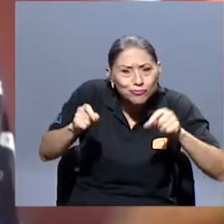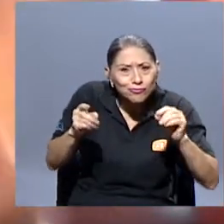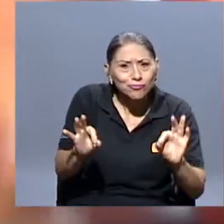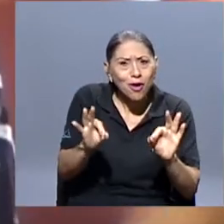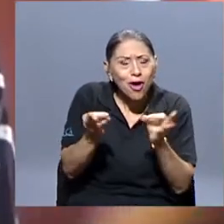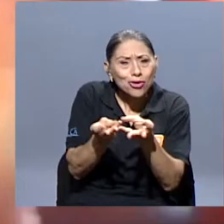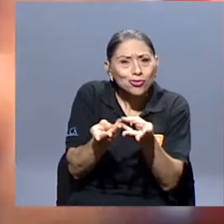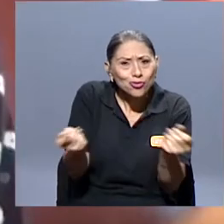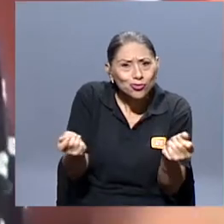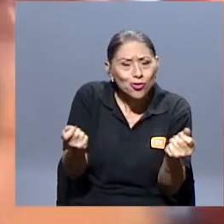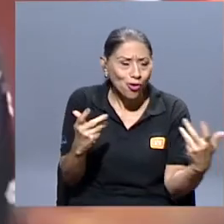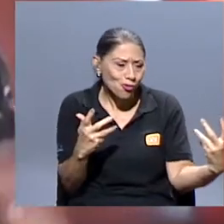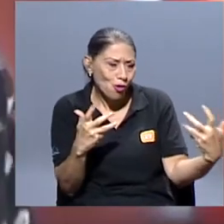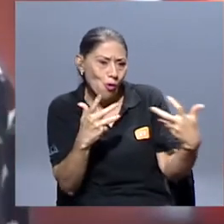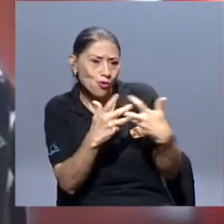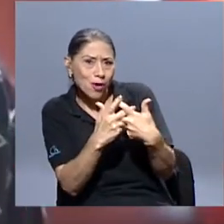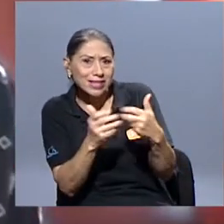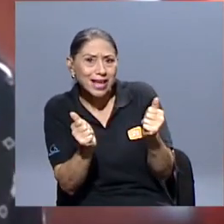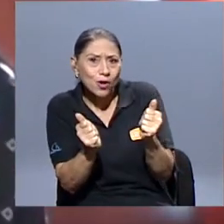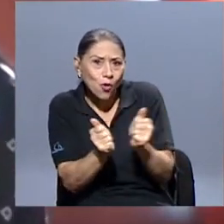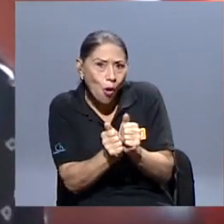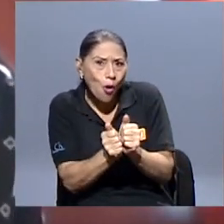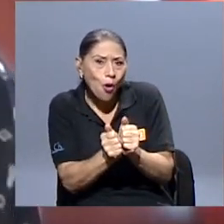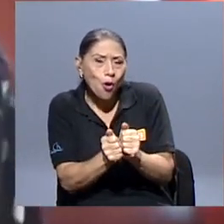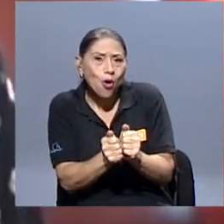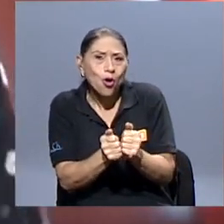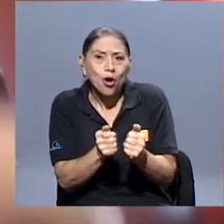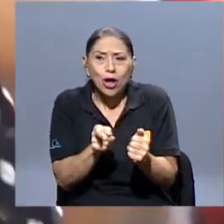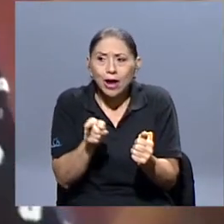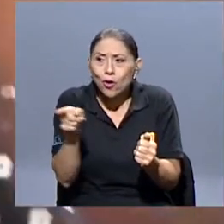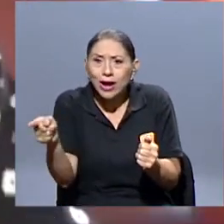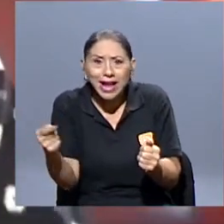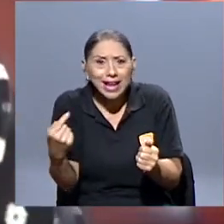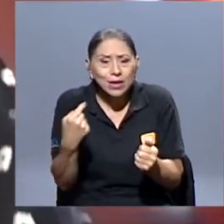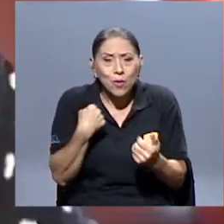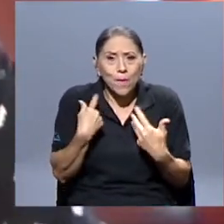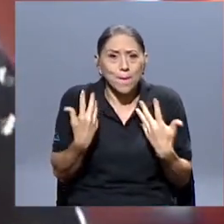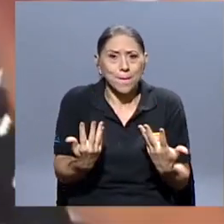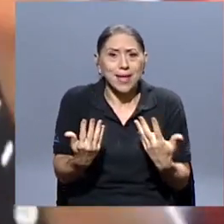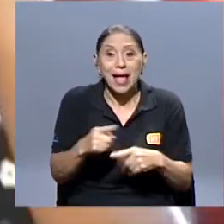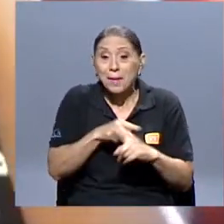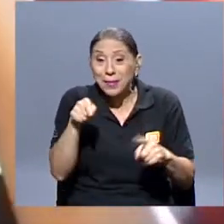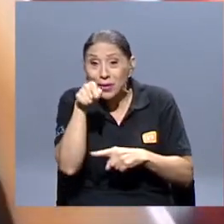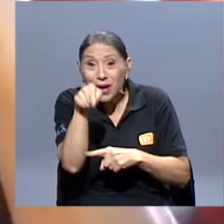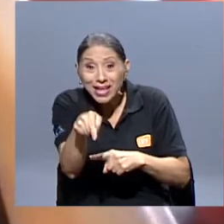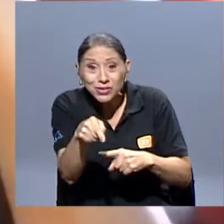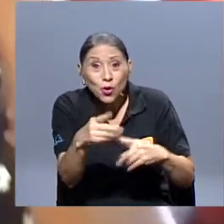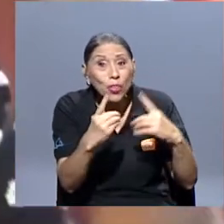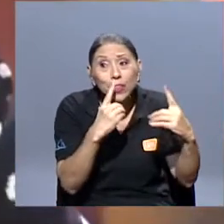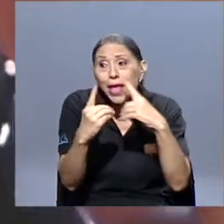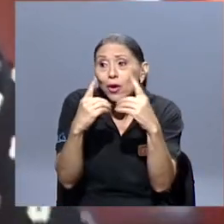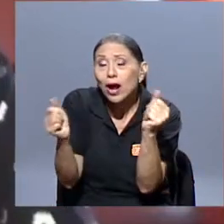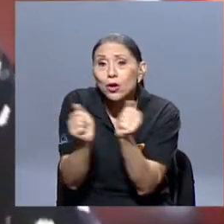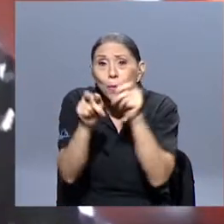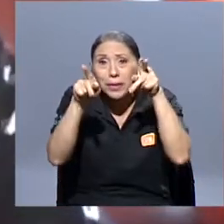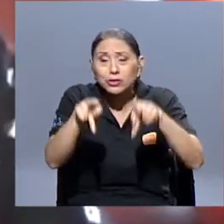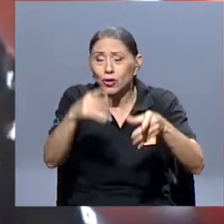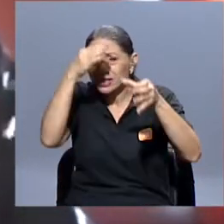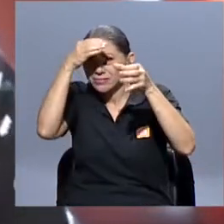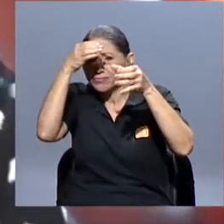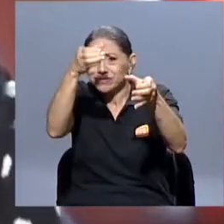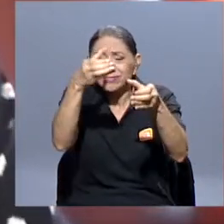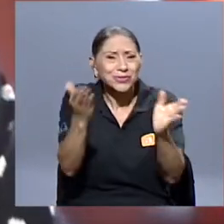que sea congruente con lo que él y nosotros hemos encontrado. Esos espacios no existen en el país, ¿verdad? La decisión